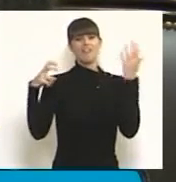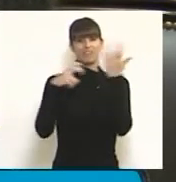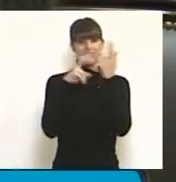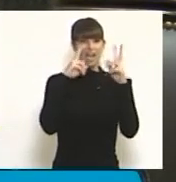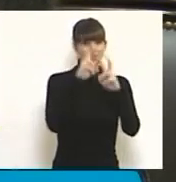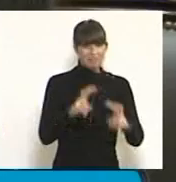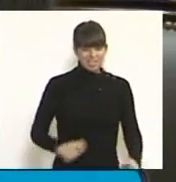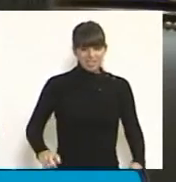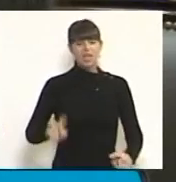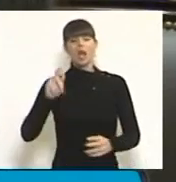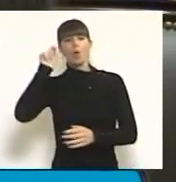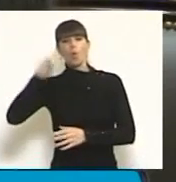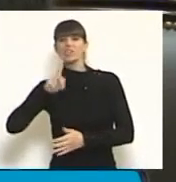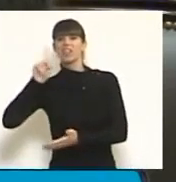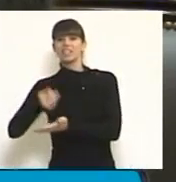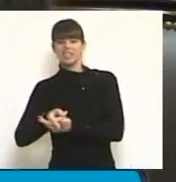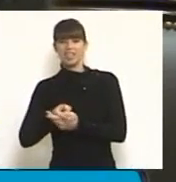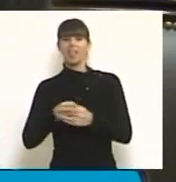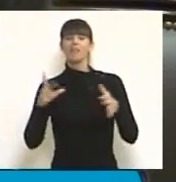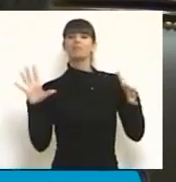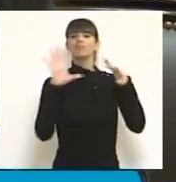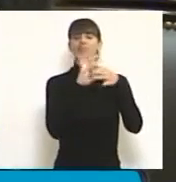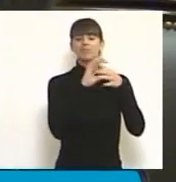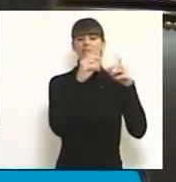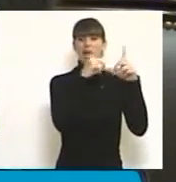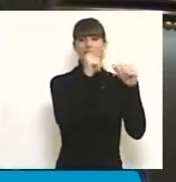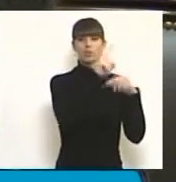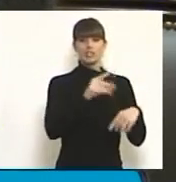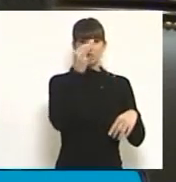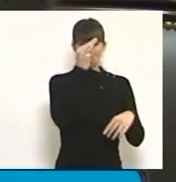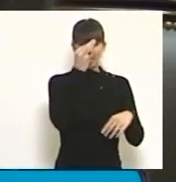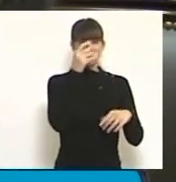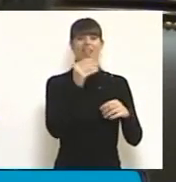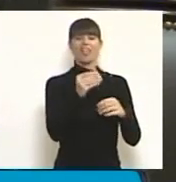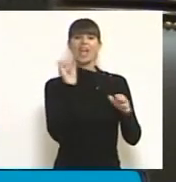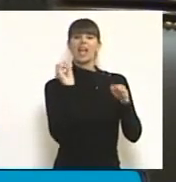artículo 120 de la Carta Magna reformada en